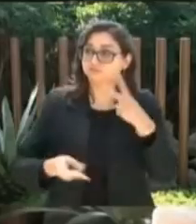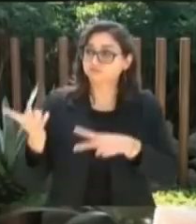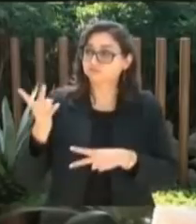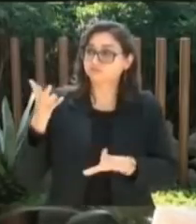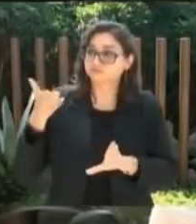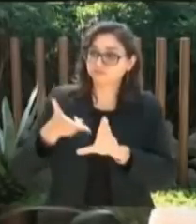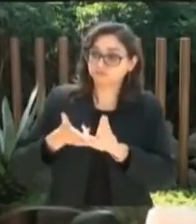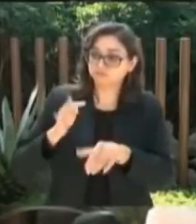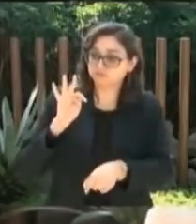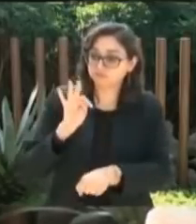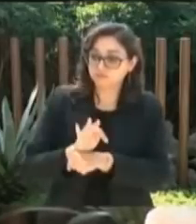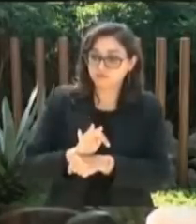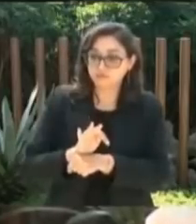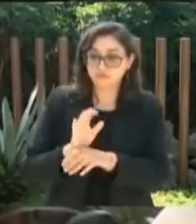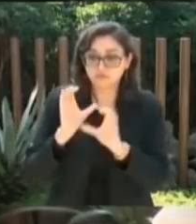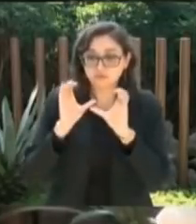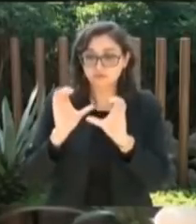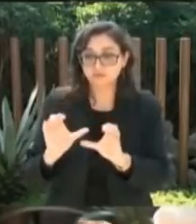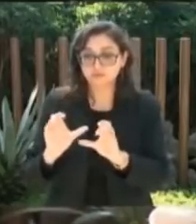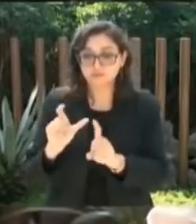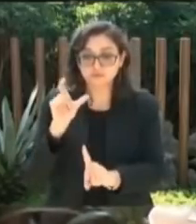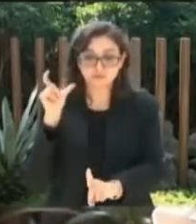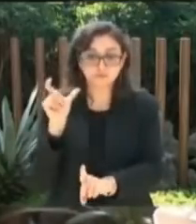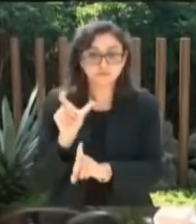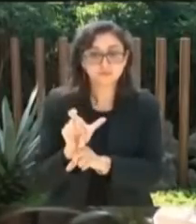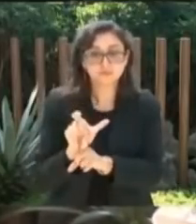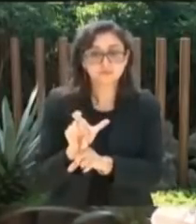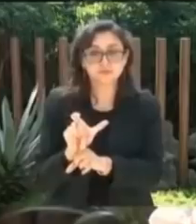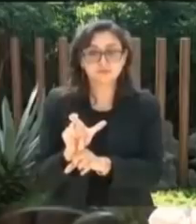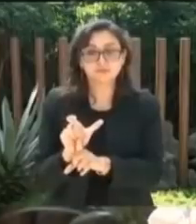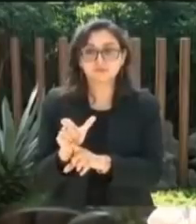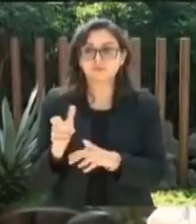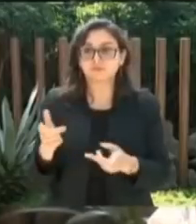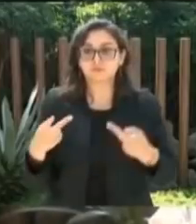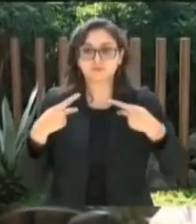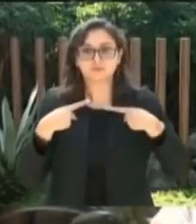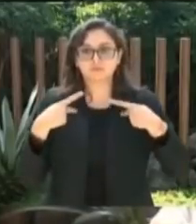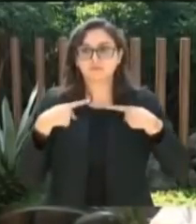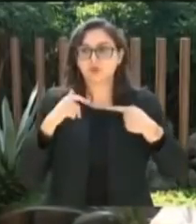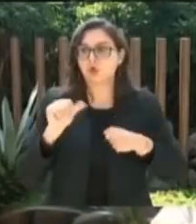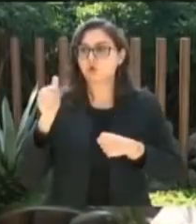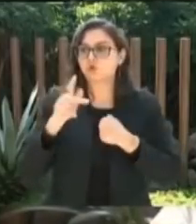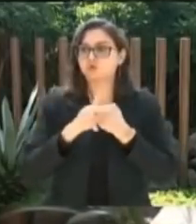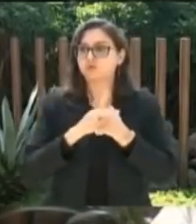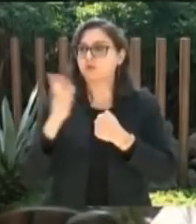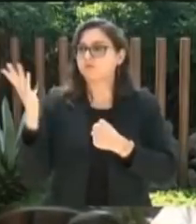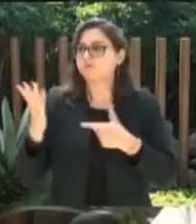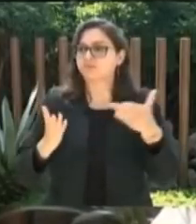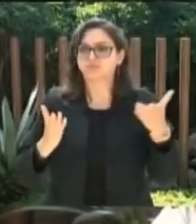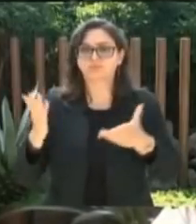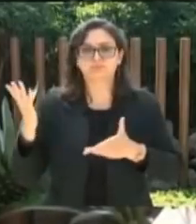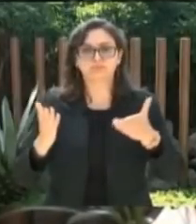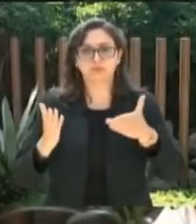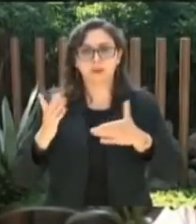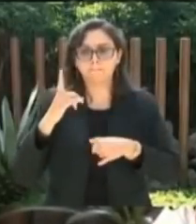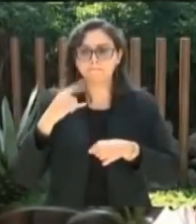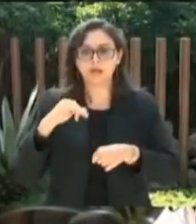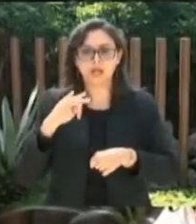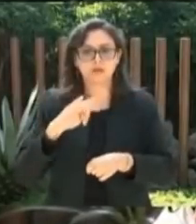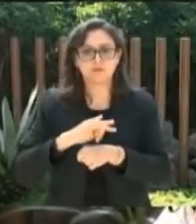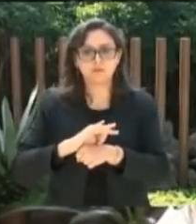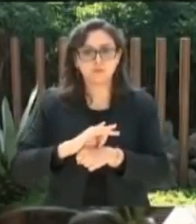refugio, de protección a los perseguidos en otros lugares